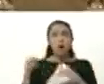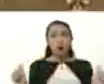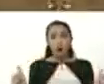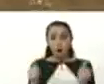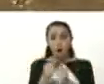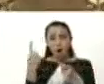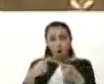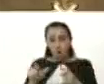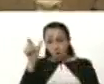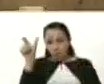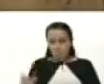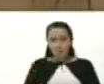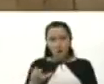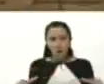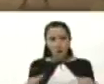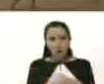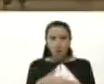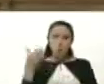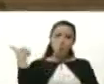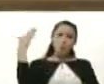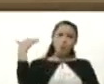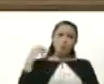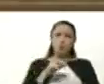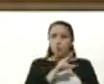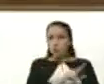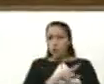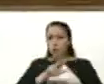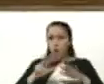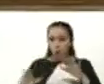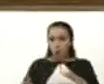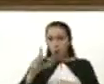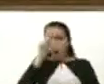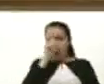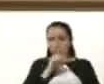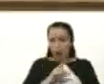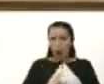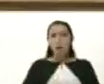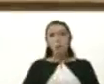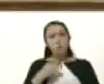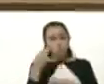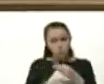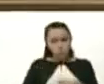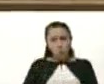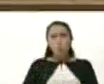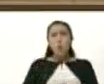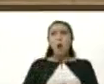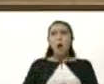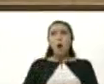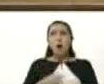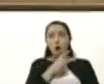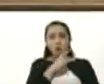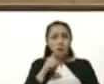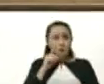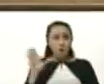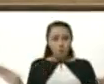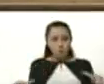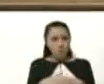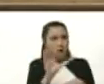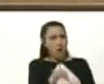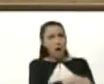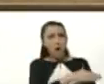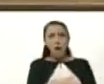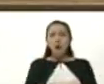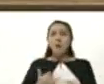que pertenece a la agrupación desde hace 38 años, son los encargados de recibir a nombre de Serenata Guayanesa